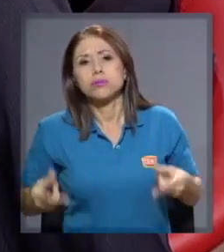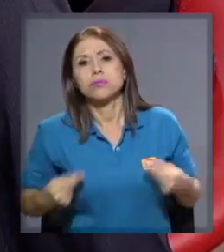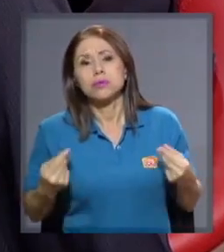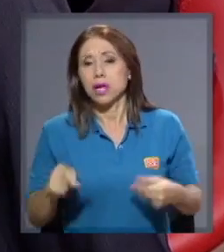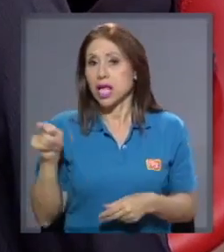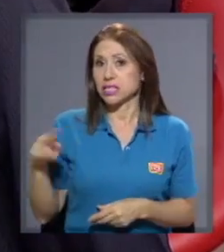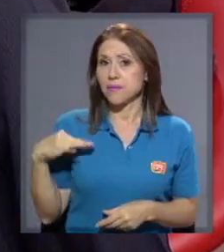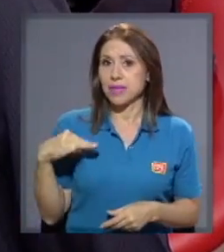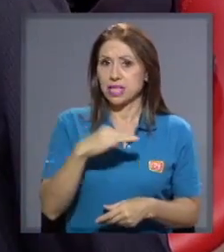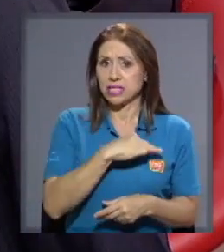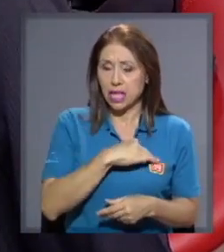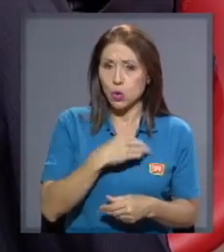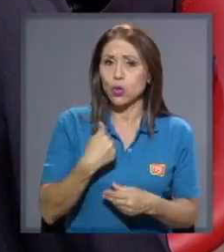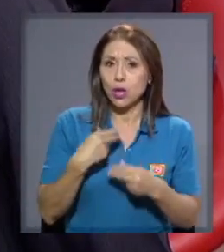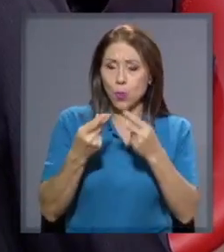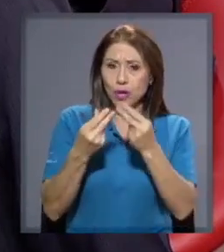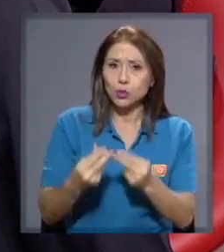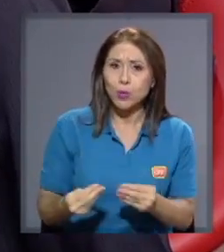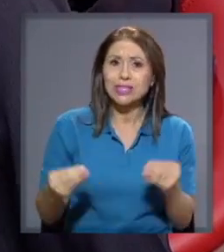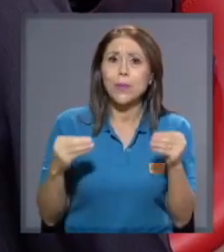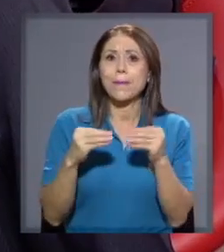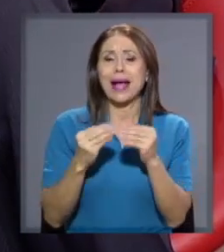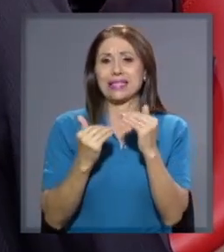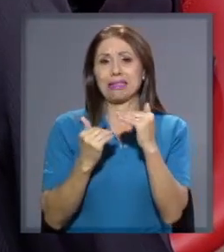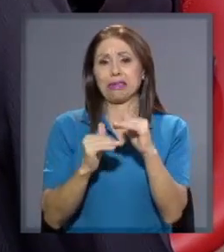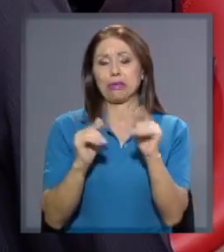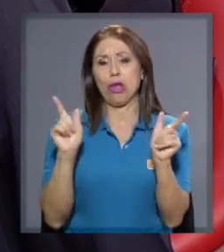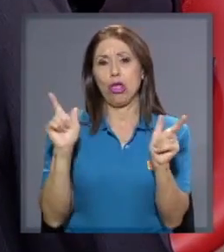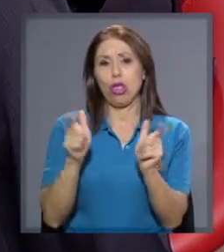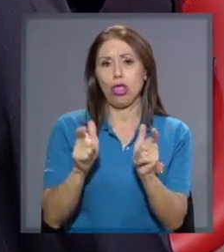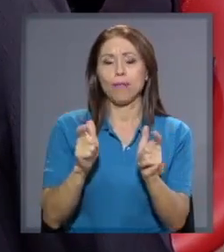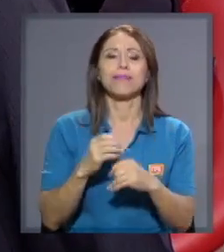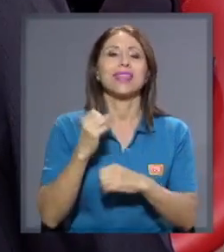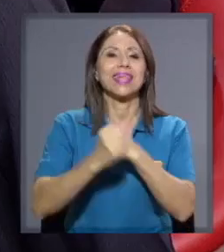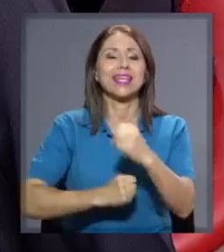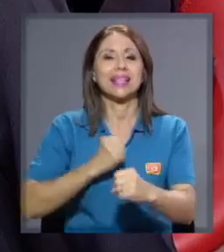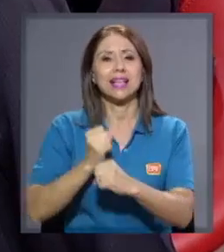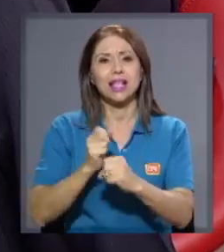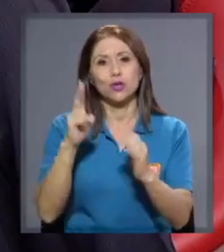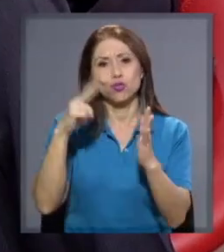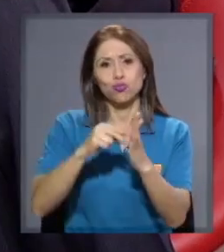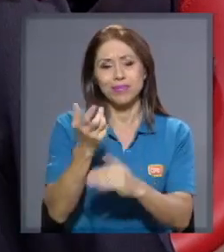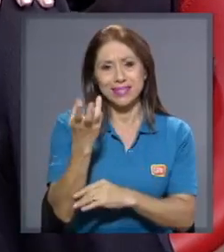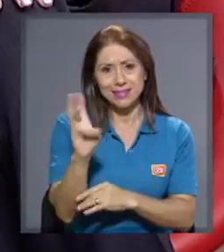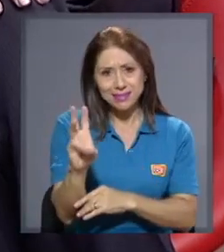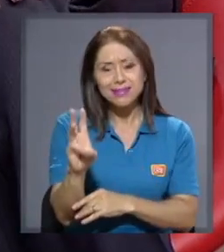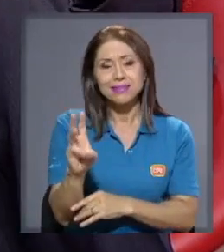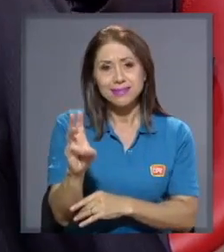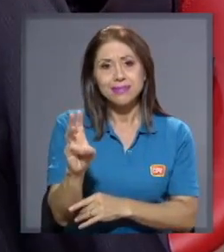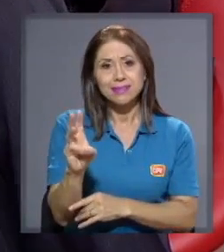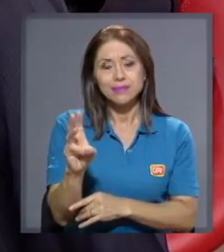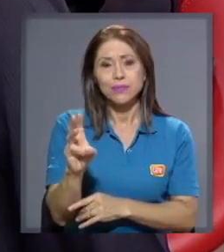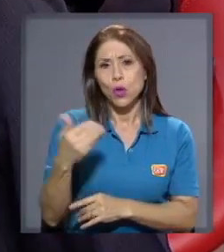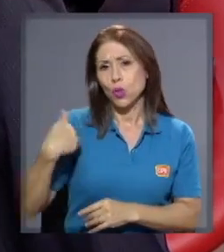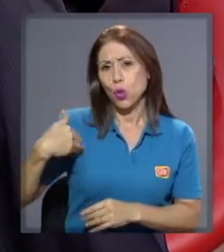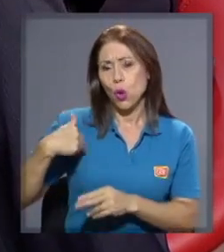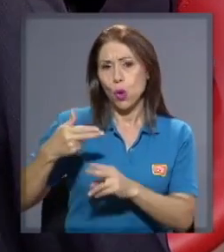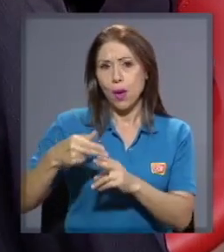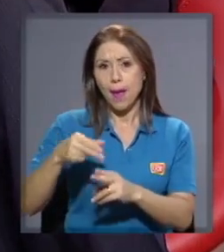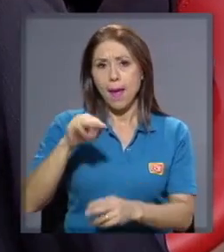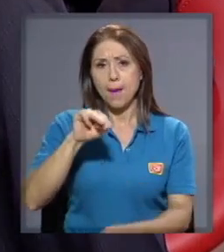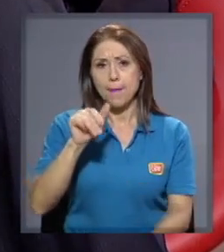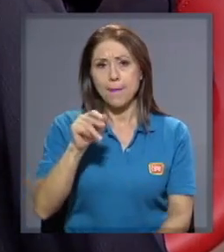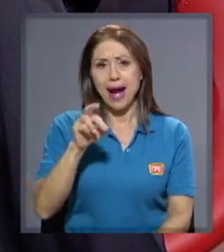uno de los ministerios con los presupuestos más reducidos en el 2016 inclusive de marcelo